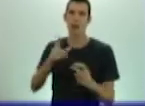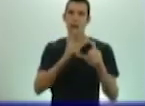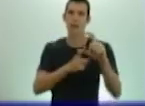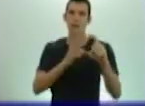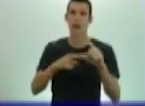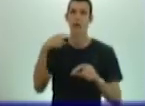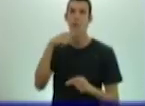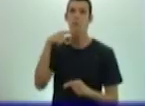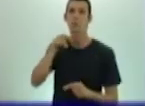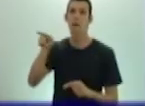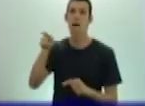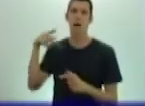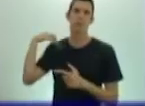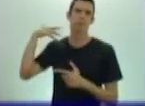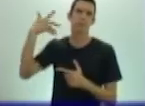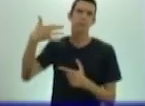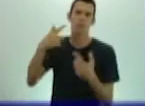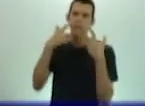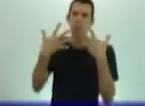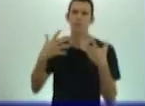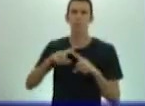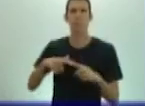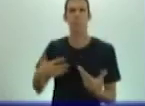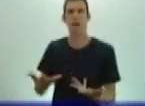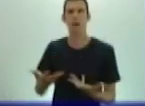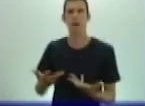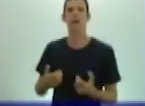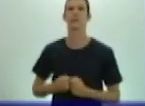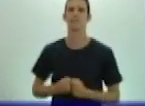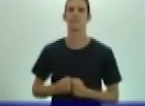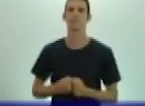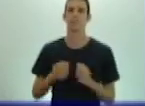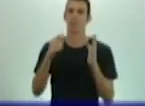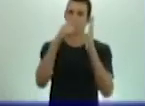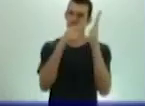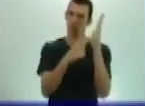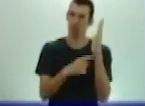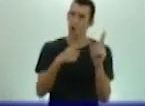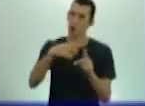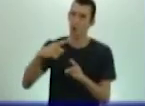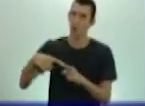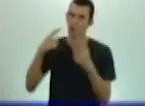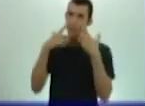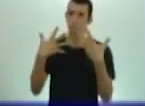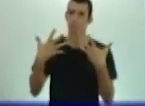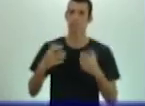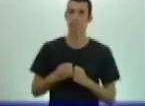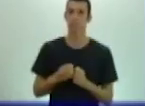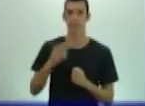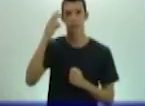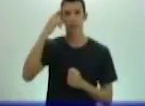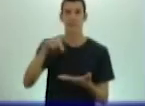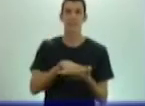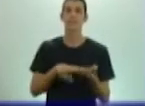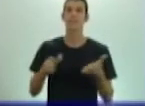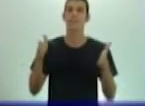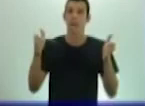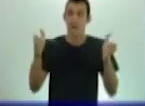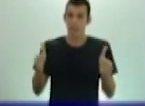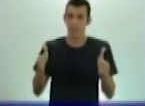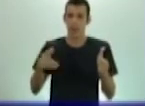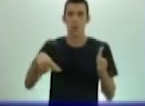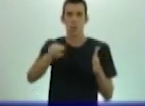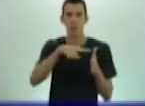son importantes a vencer durante esta semana. Recuerden que vamos a tener una semana para que cada uno de ustedes realicen de manera individual,